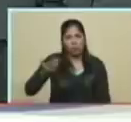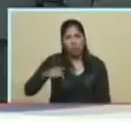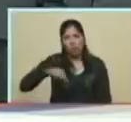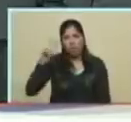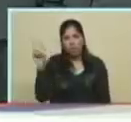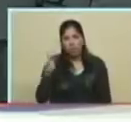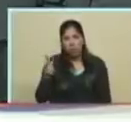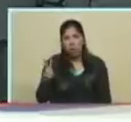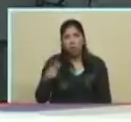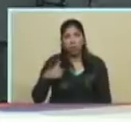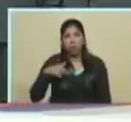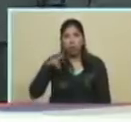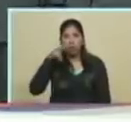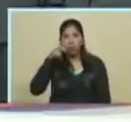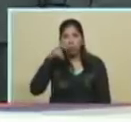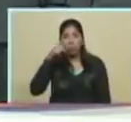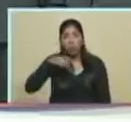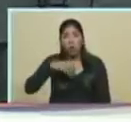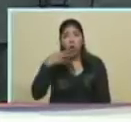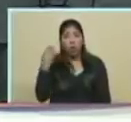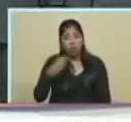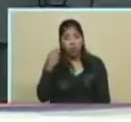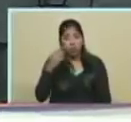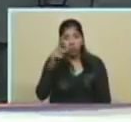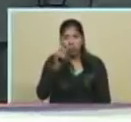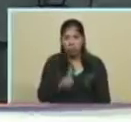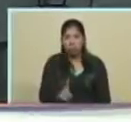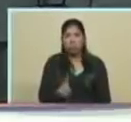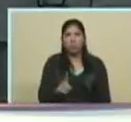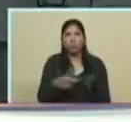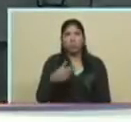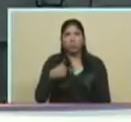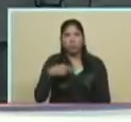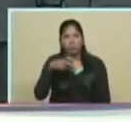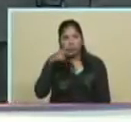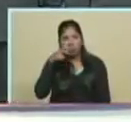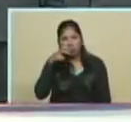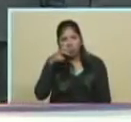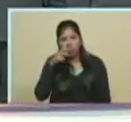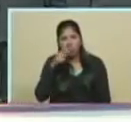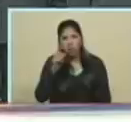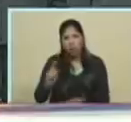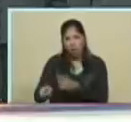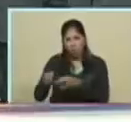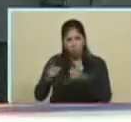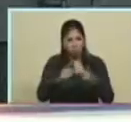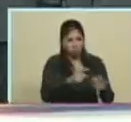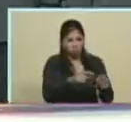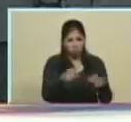Yo lo escuchaba de un joven hoy en una declaración de alguno de ustedes